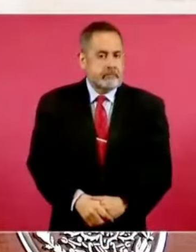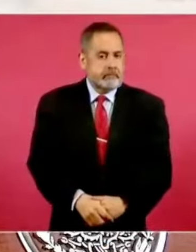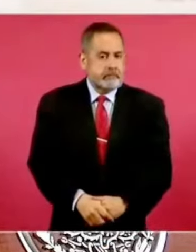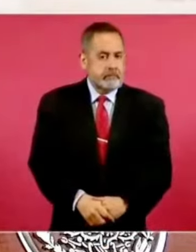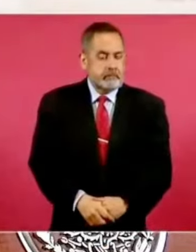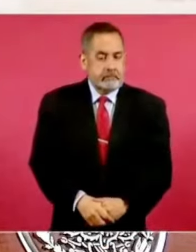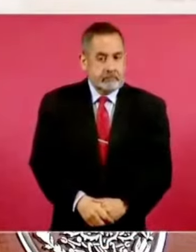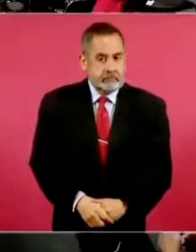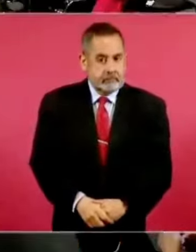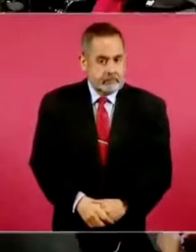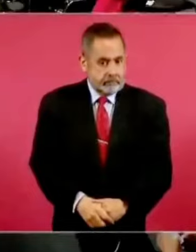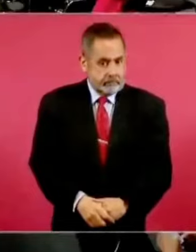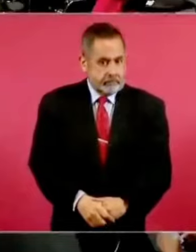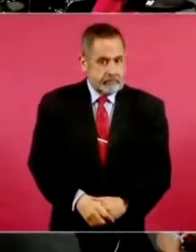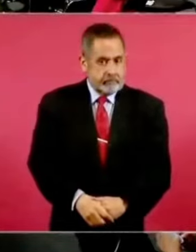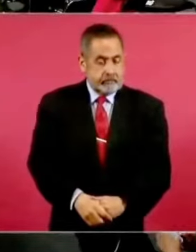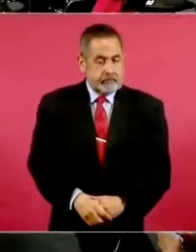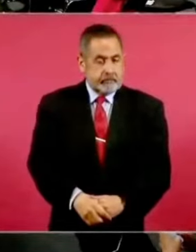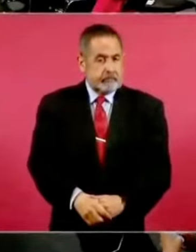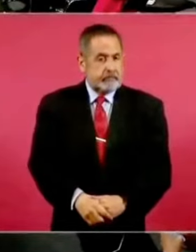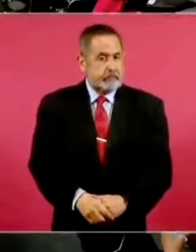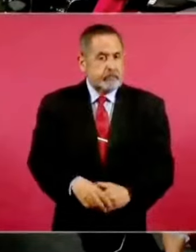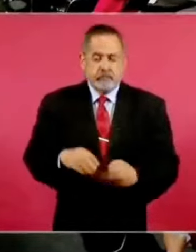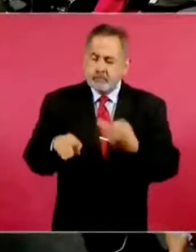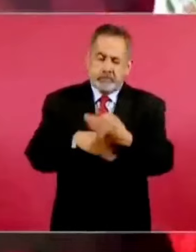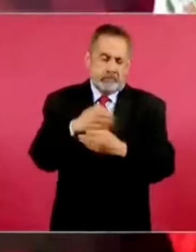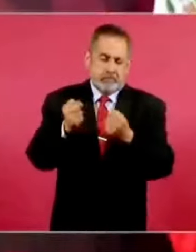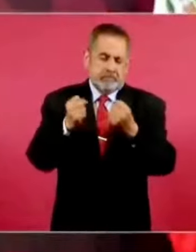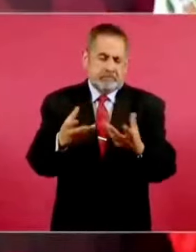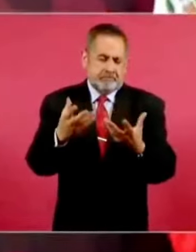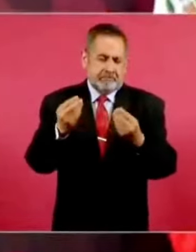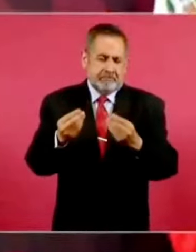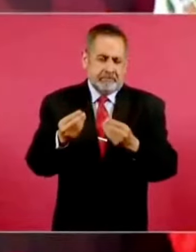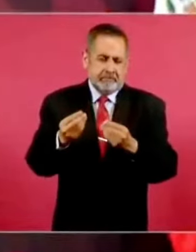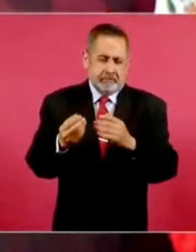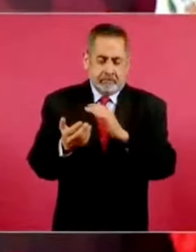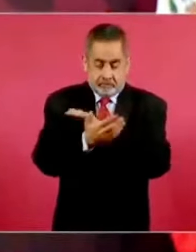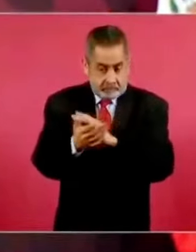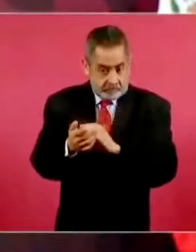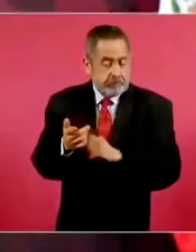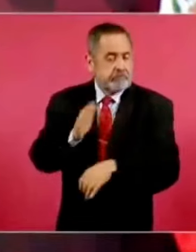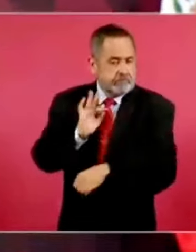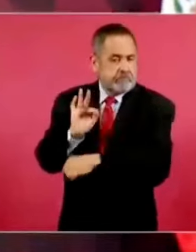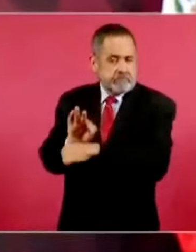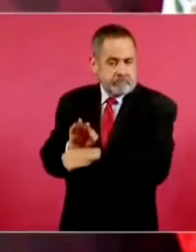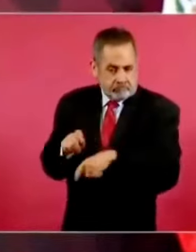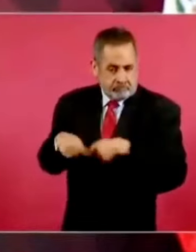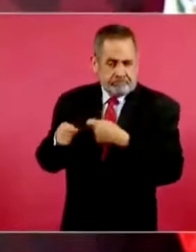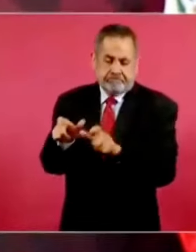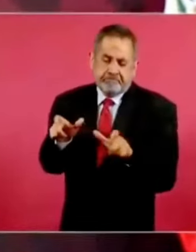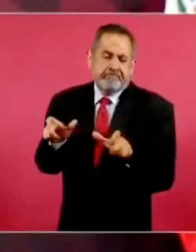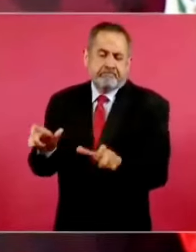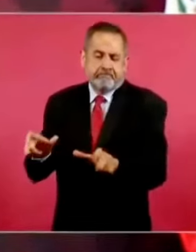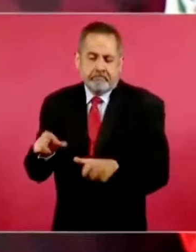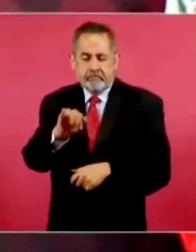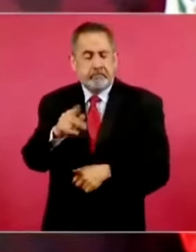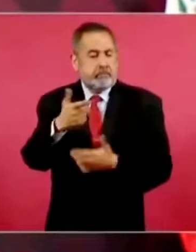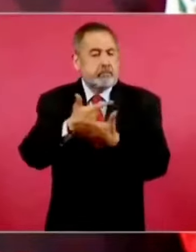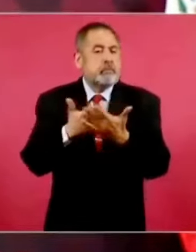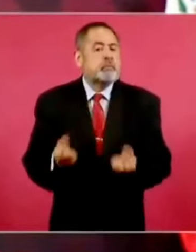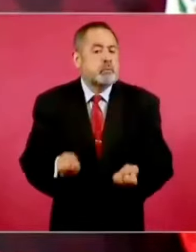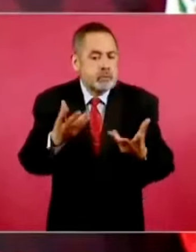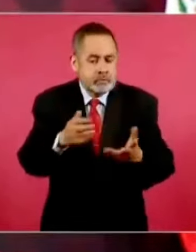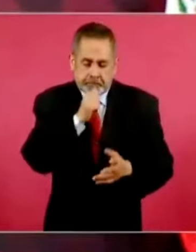Pues bastantes, todos los que solicitan la protección se les da, pero no tengo el